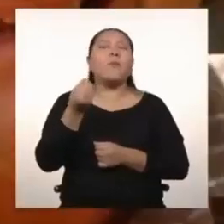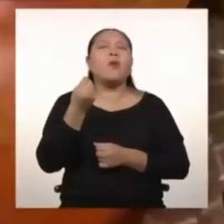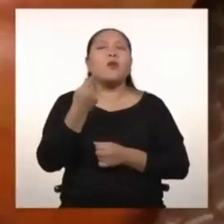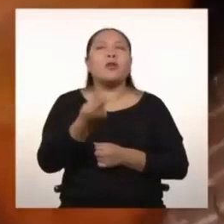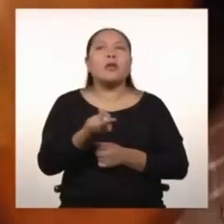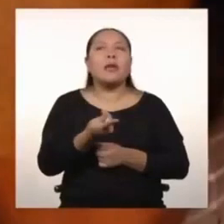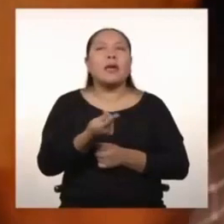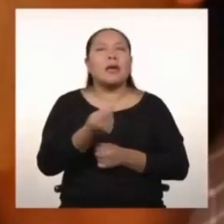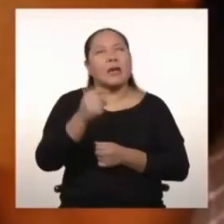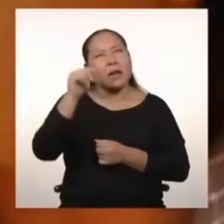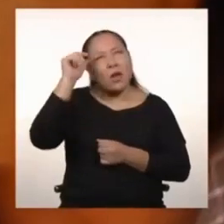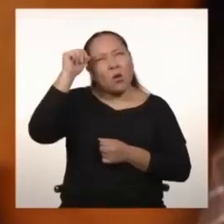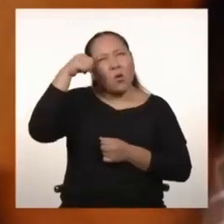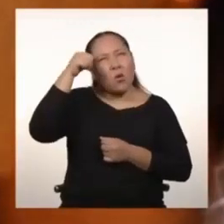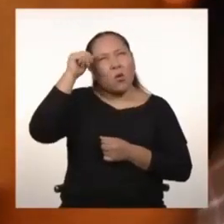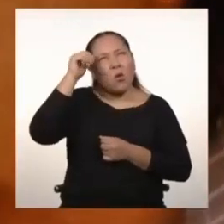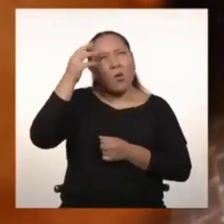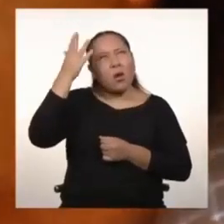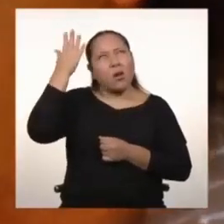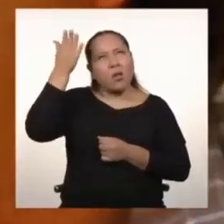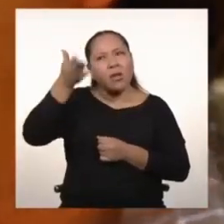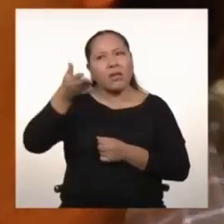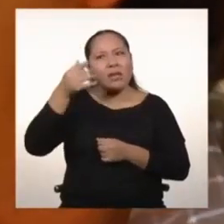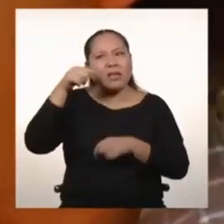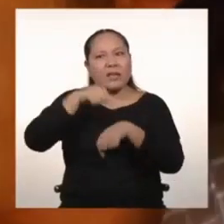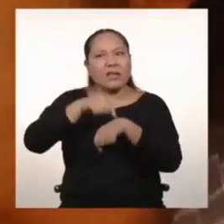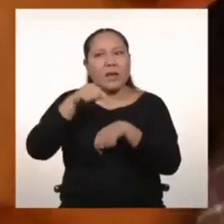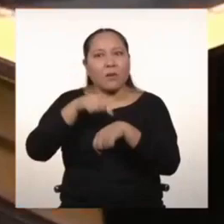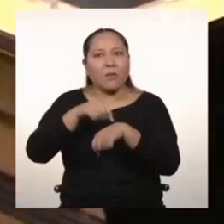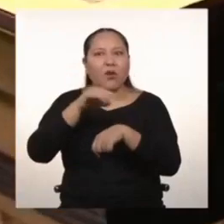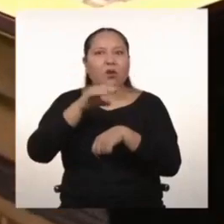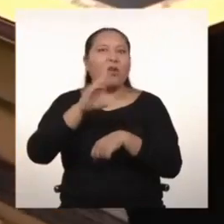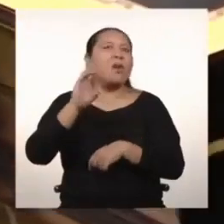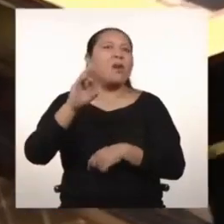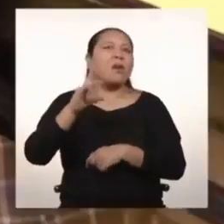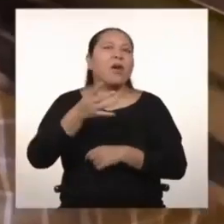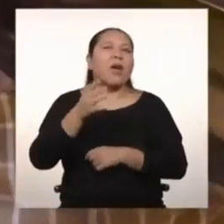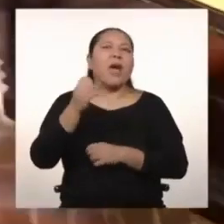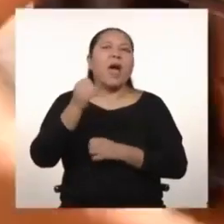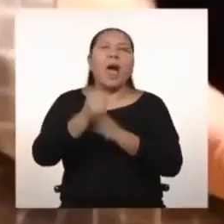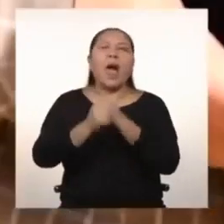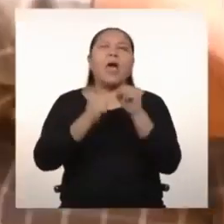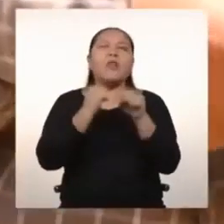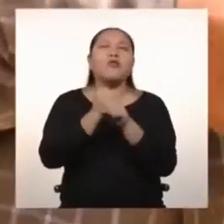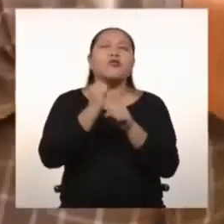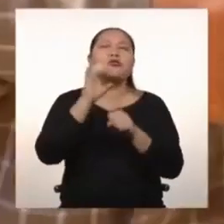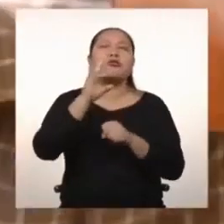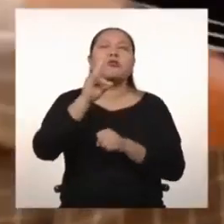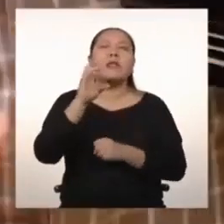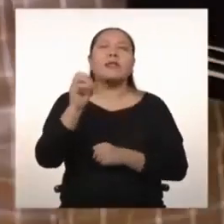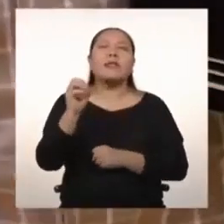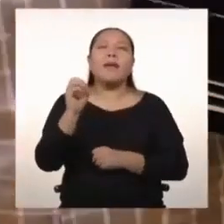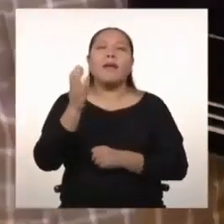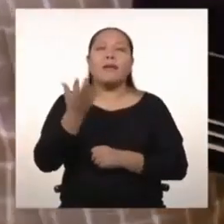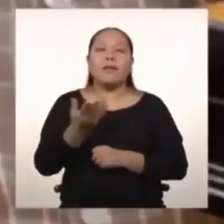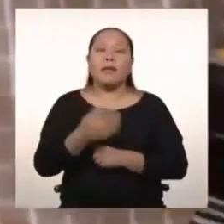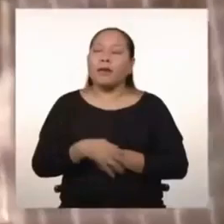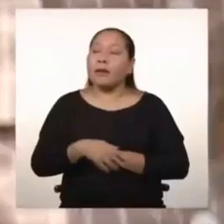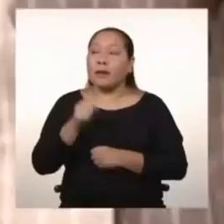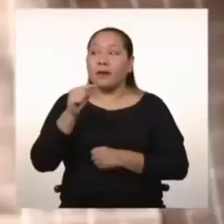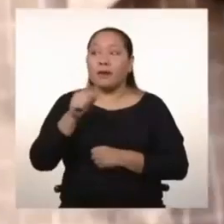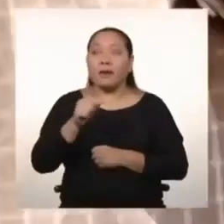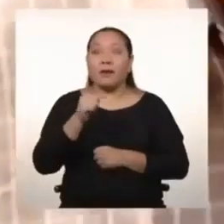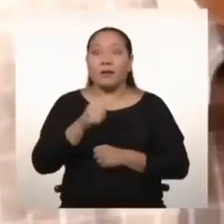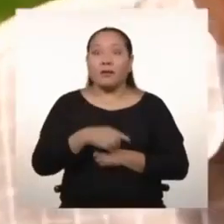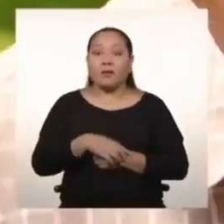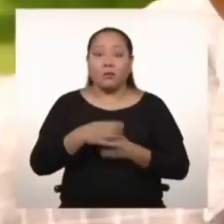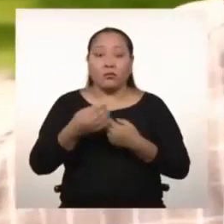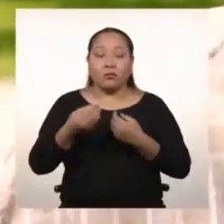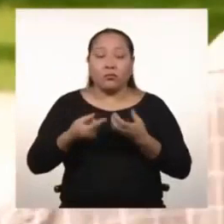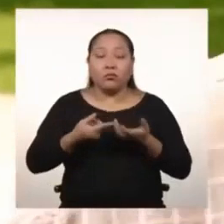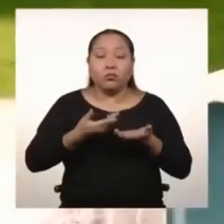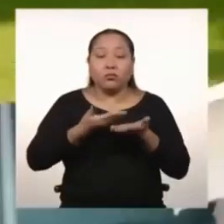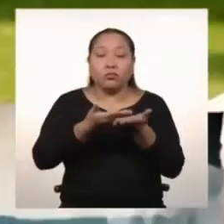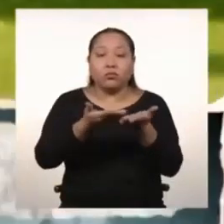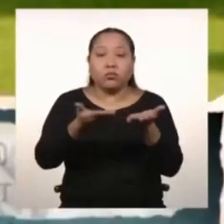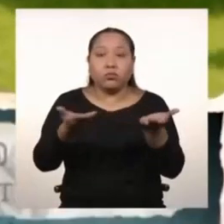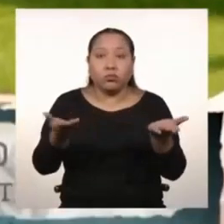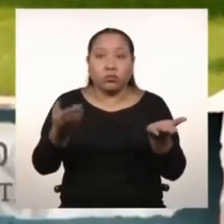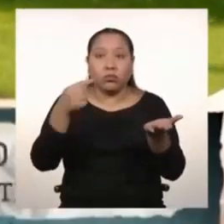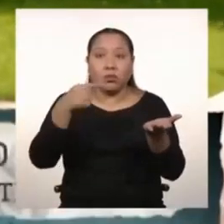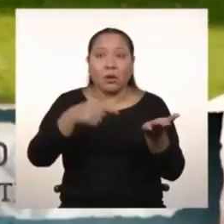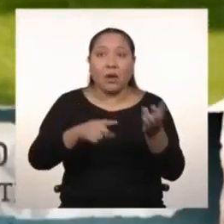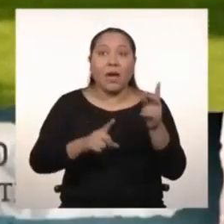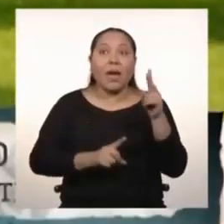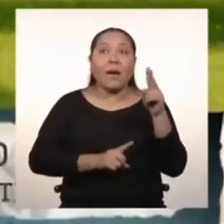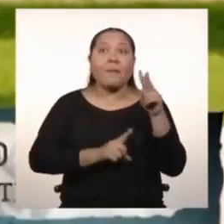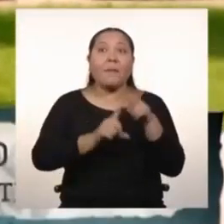tan presentes en mi memoria de esa época? ¿Por qué? Estos billetes corresponden a toda una emisión que